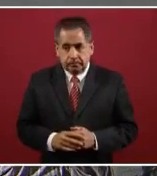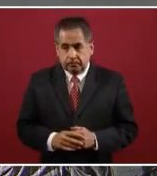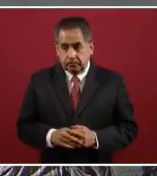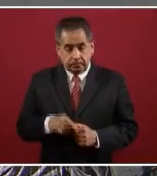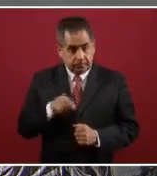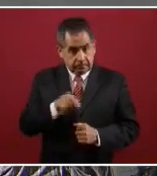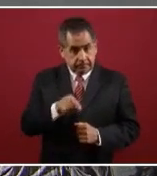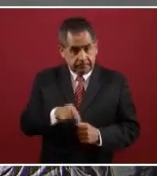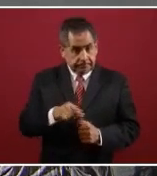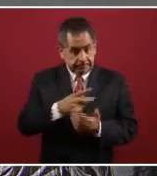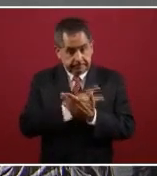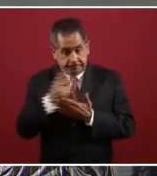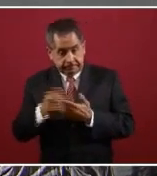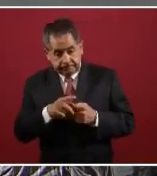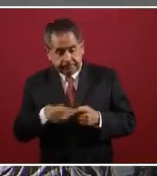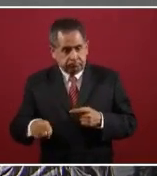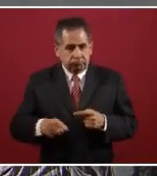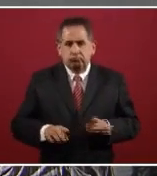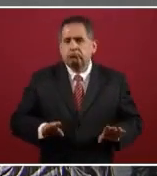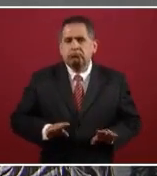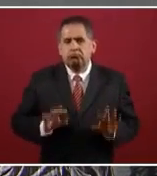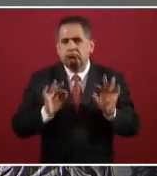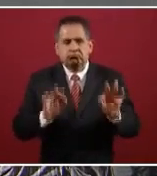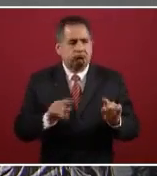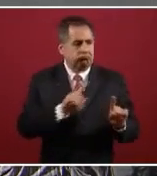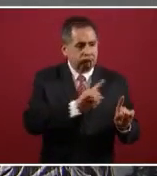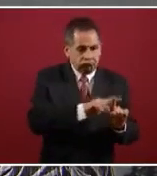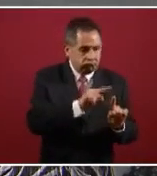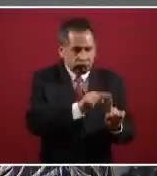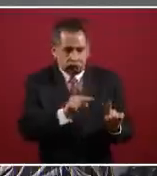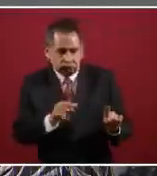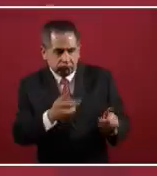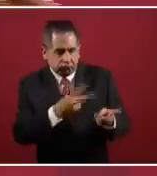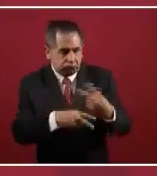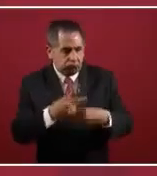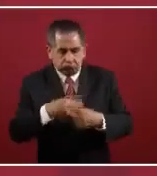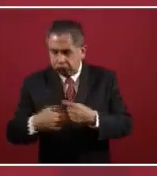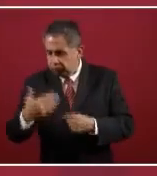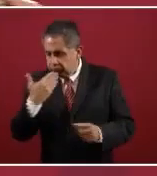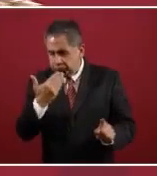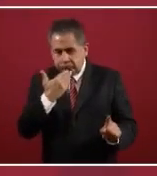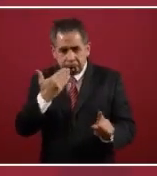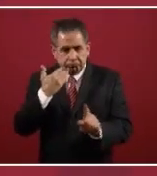genera mucho beneficio. Hay también